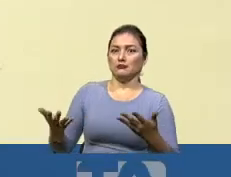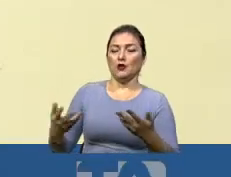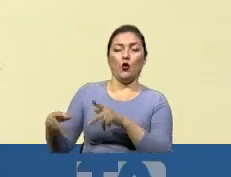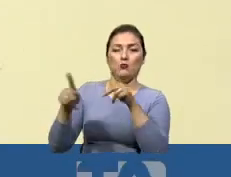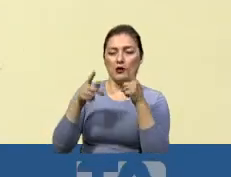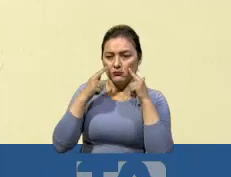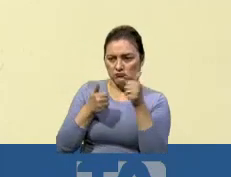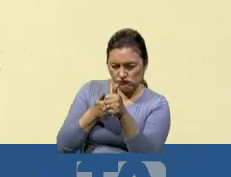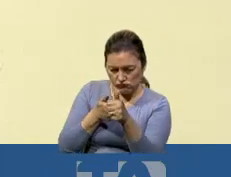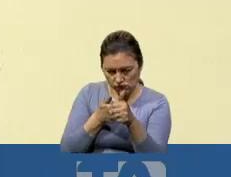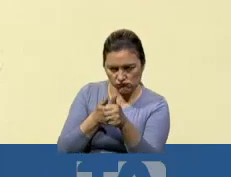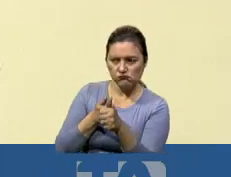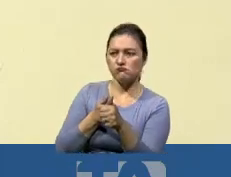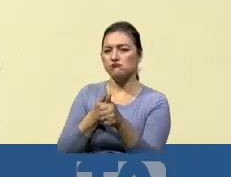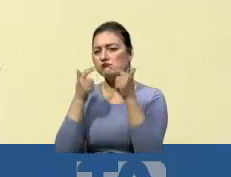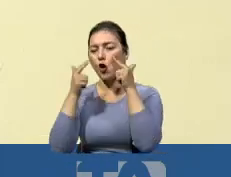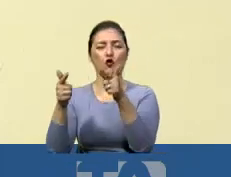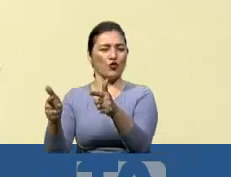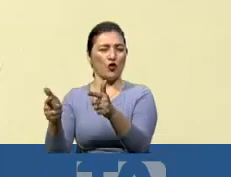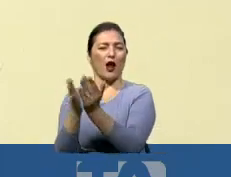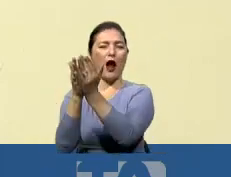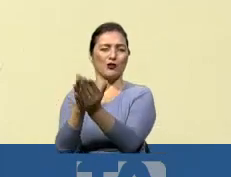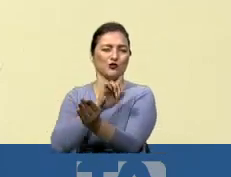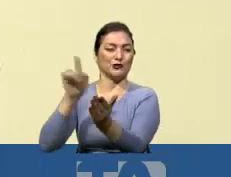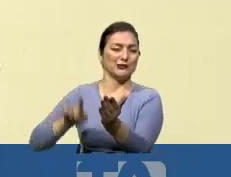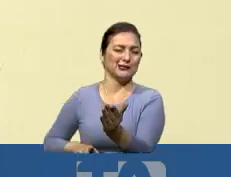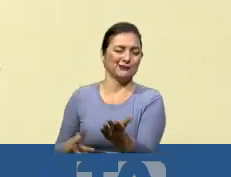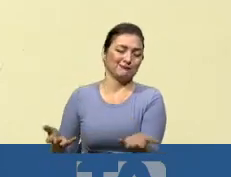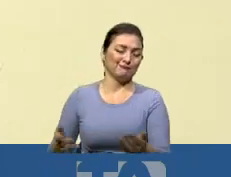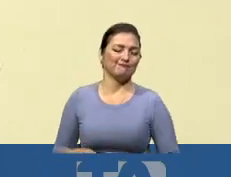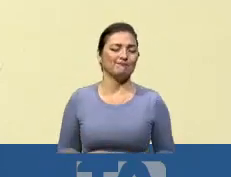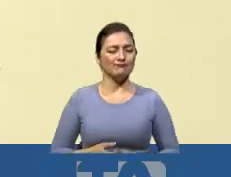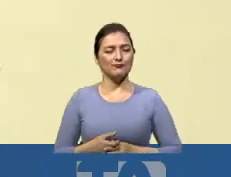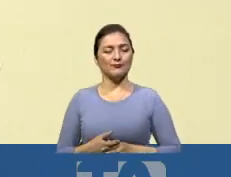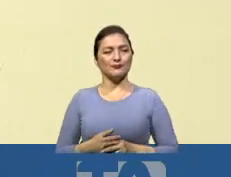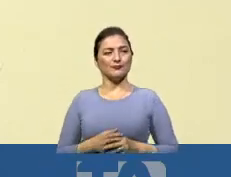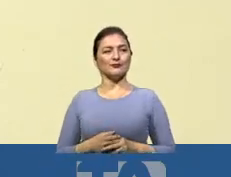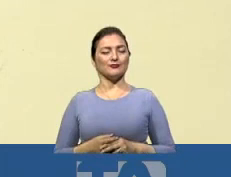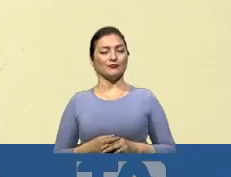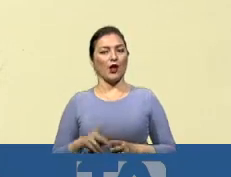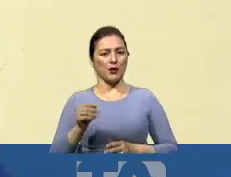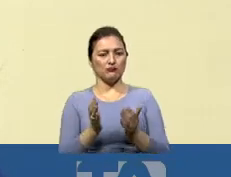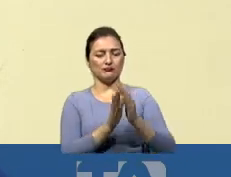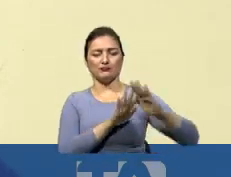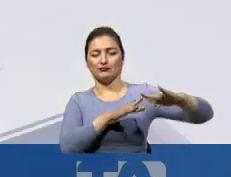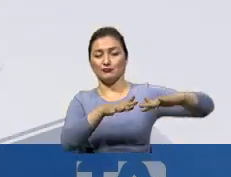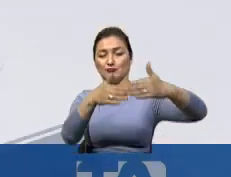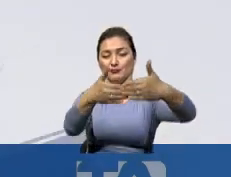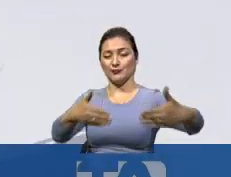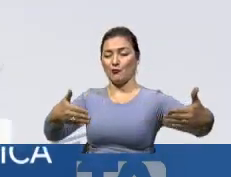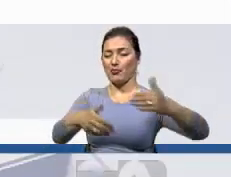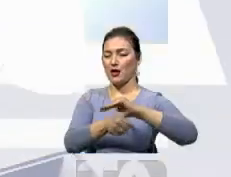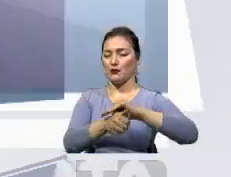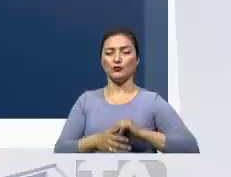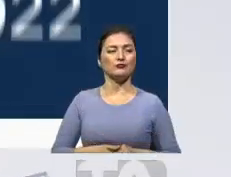al plan de seguimiento claro hay un plan de seguimiento para controlar este tema de las flotas chinos no entren y que nos acerquen en lo